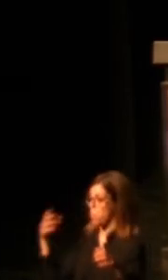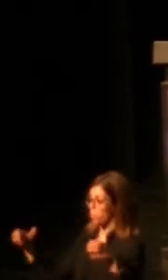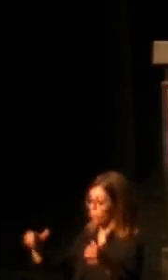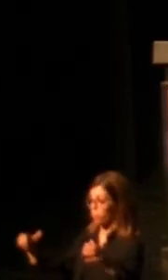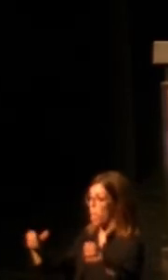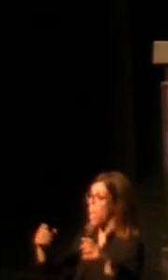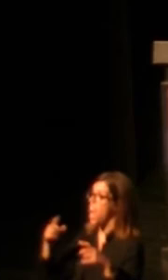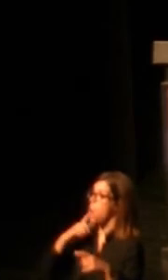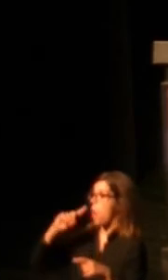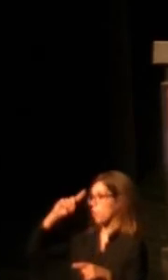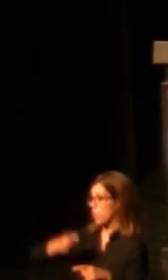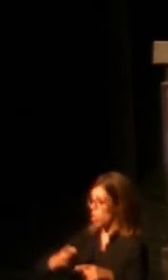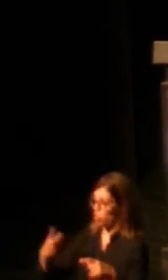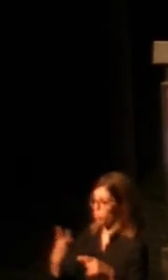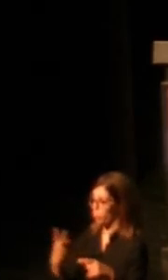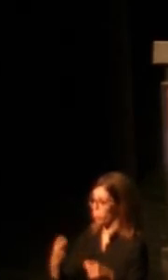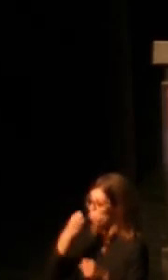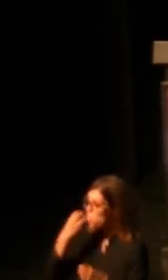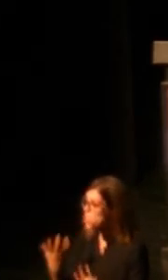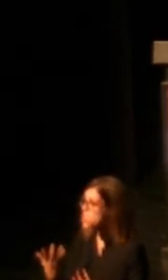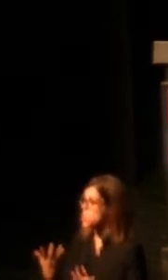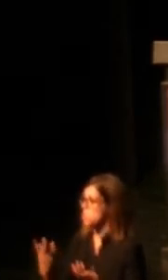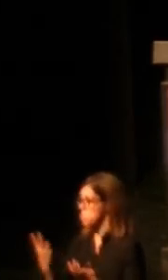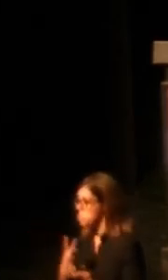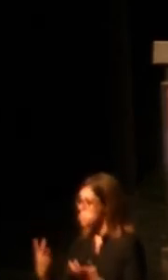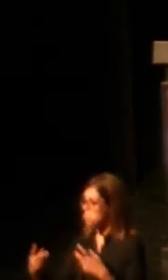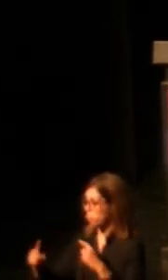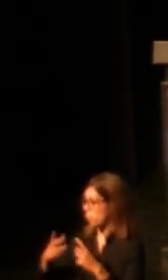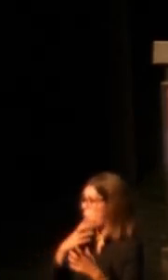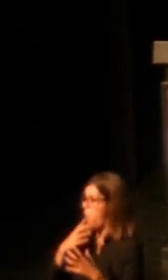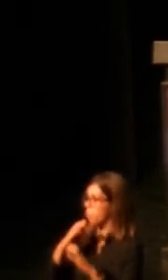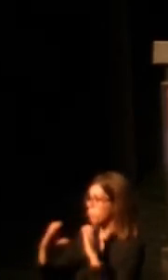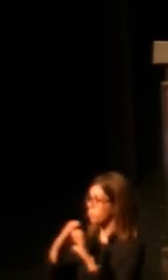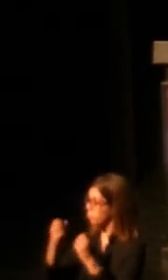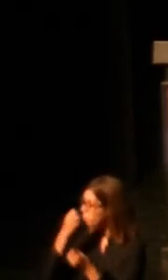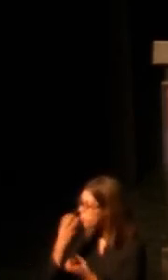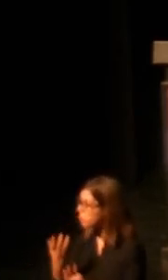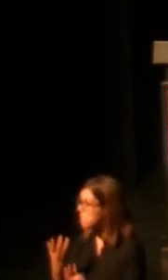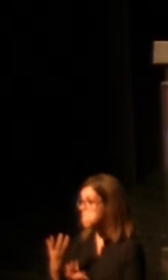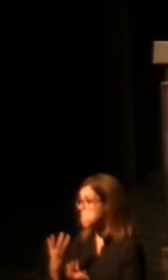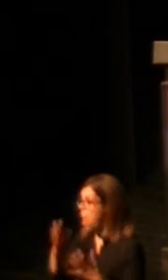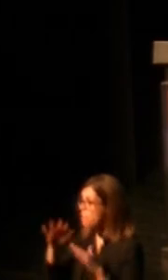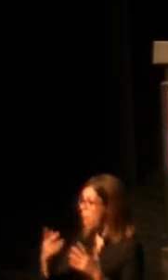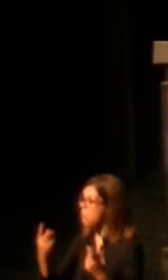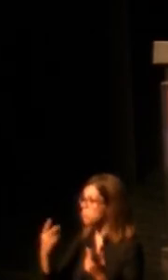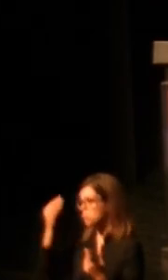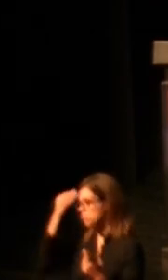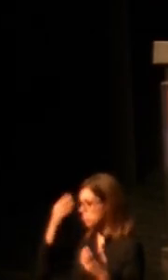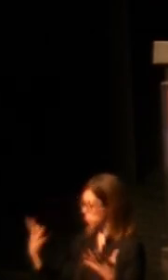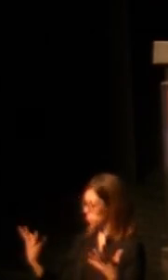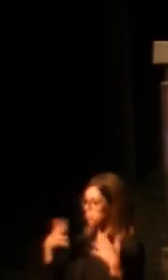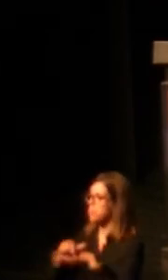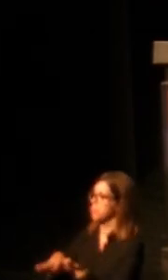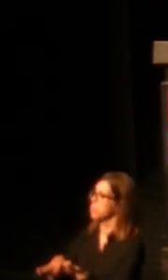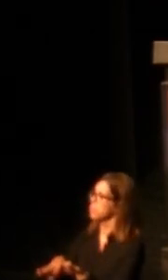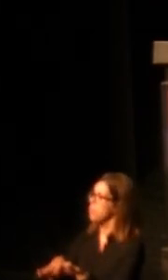bien los gerentes, que había muchas sinergias entre diferentes partes de las organizaciones y que decidimos hacer una fusión total, una